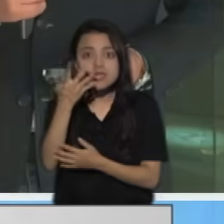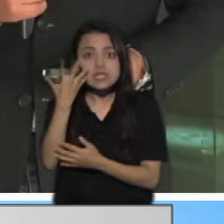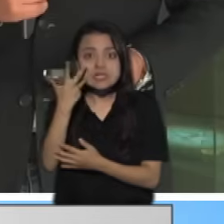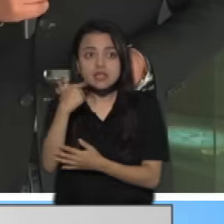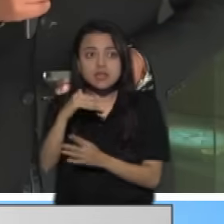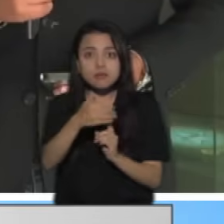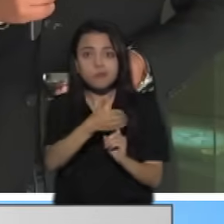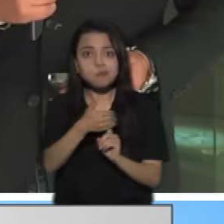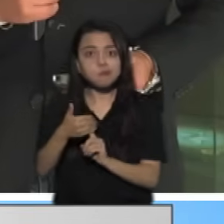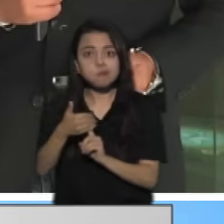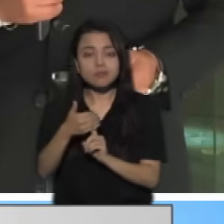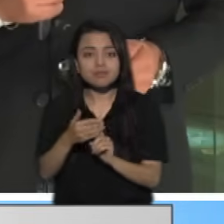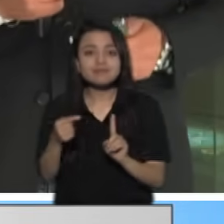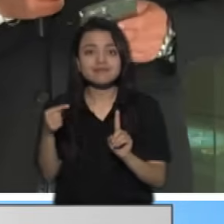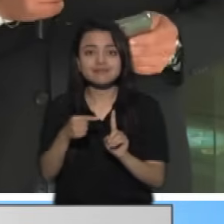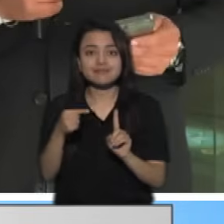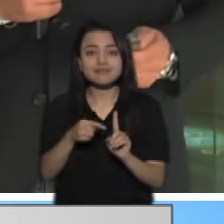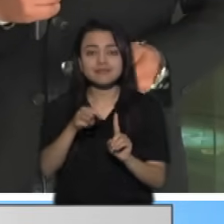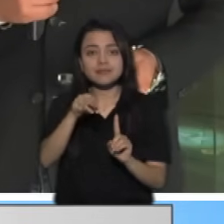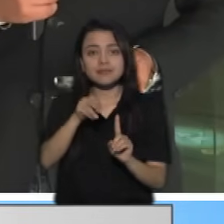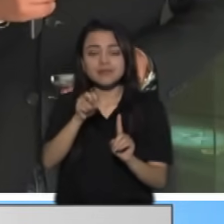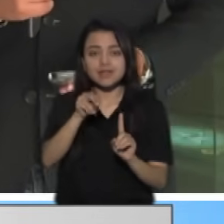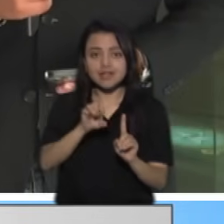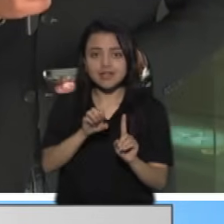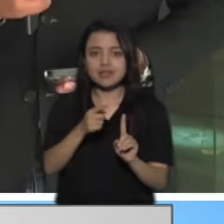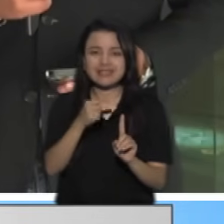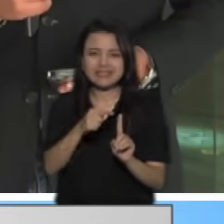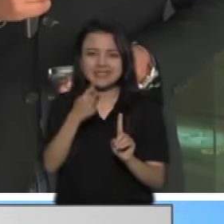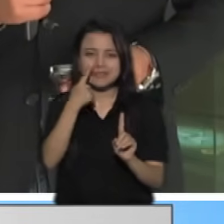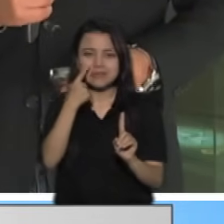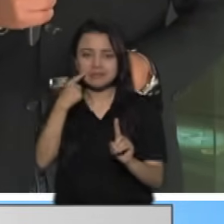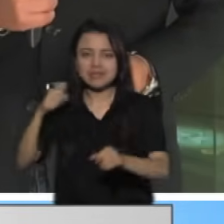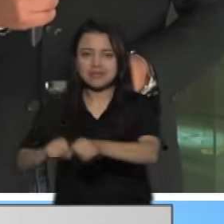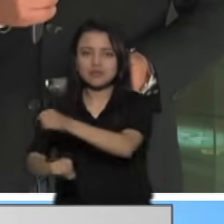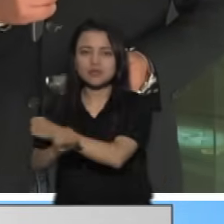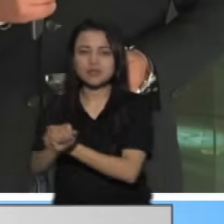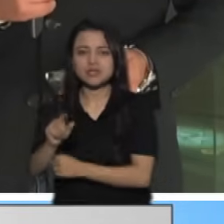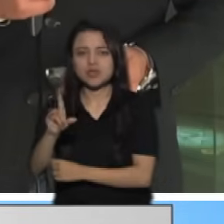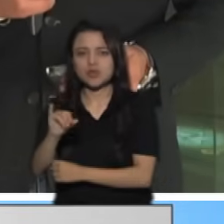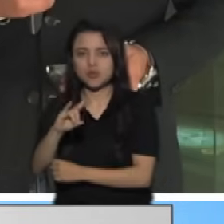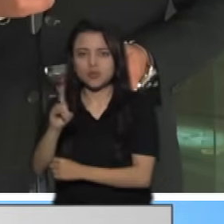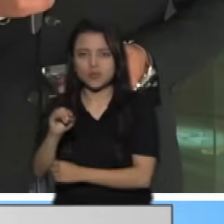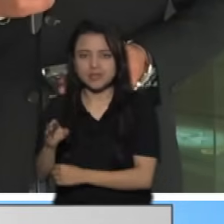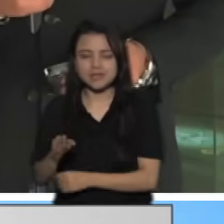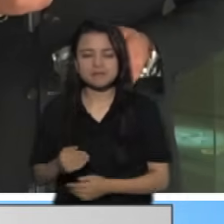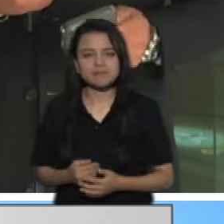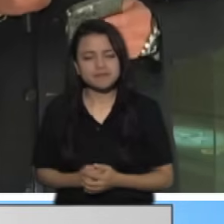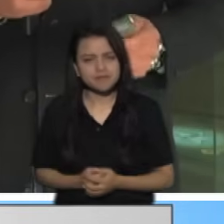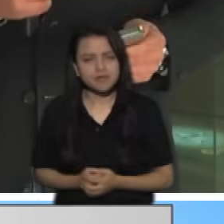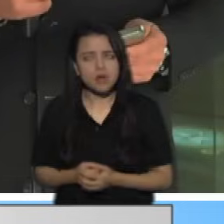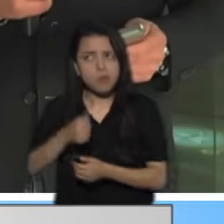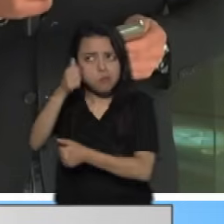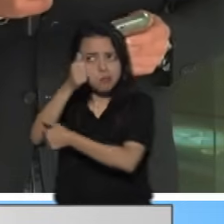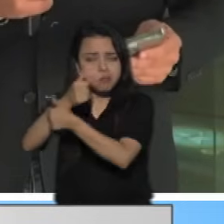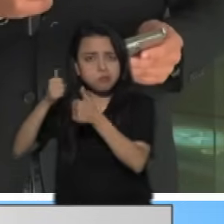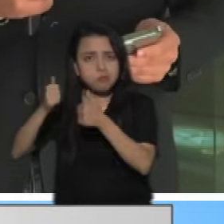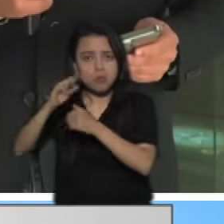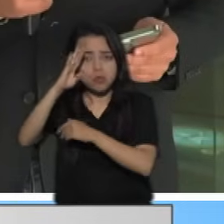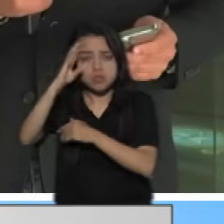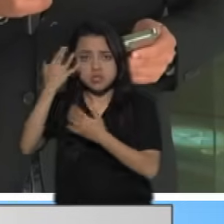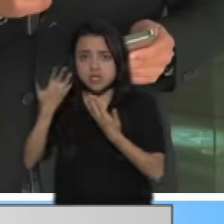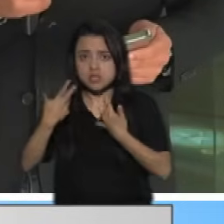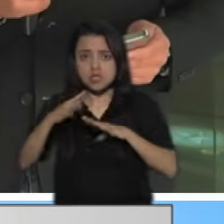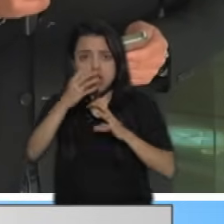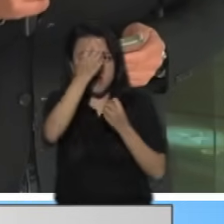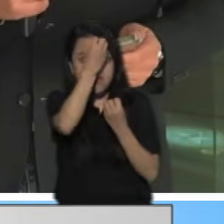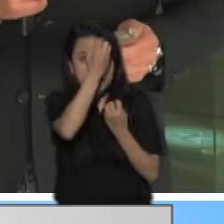Selección Colombia, Luis Díaz, en manos de la guerrilla del ELN. Pues la Policía Nacional ha dicho que ya retiró a sus hombres, los